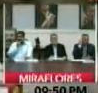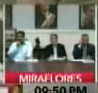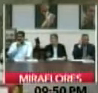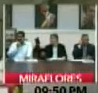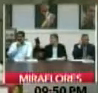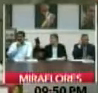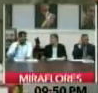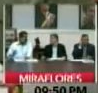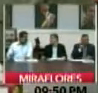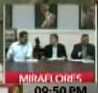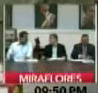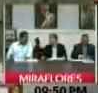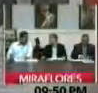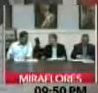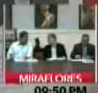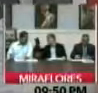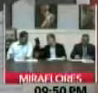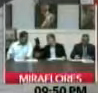Jorge Roy.